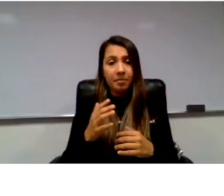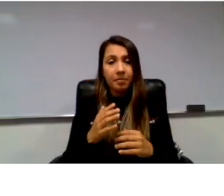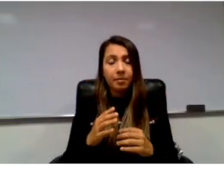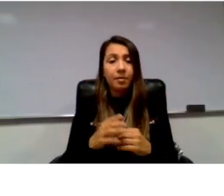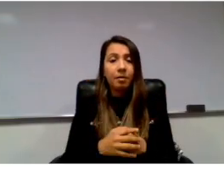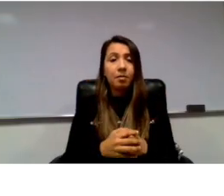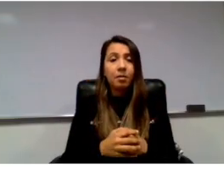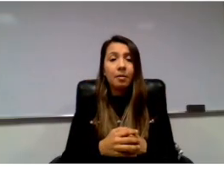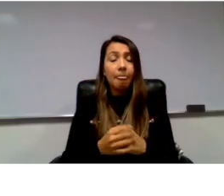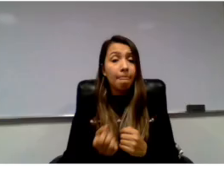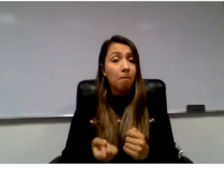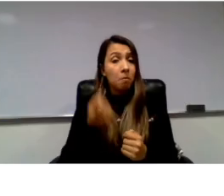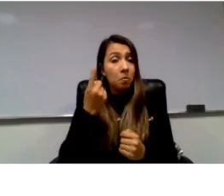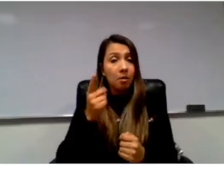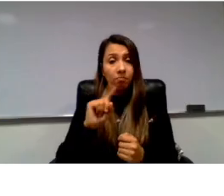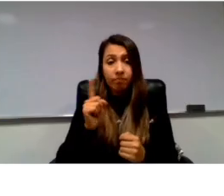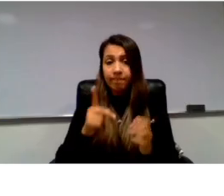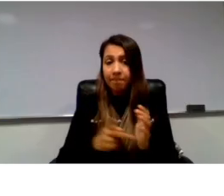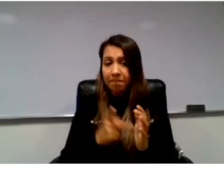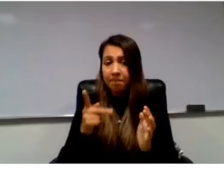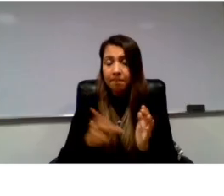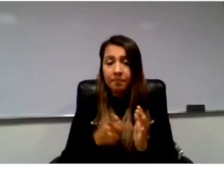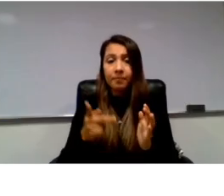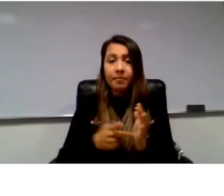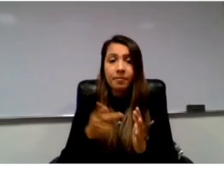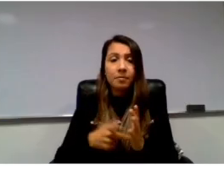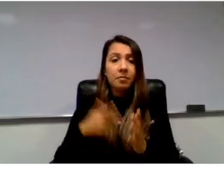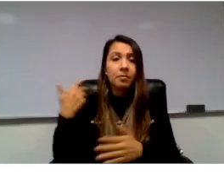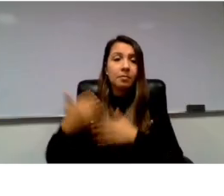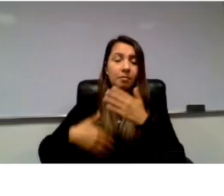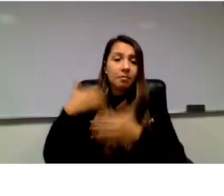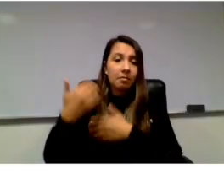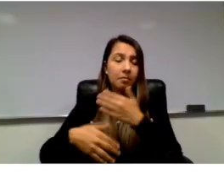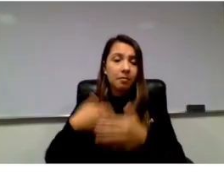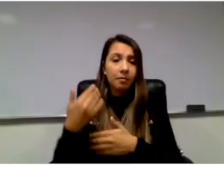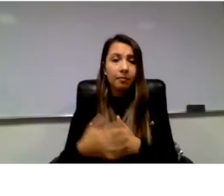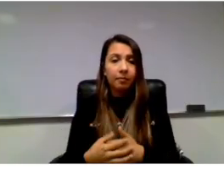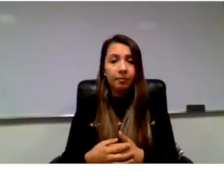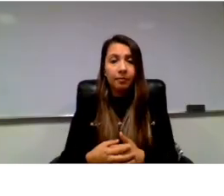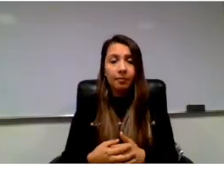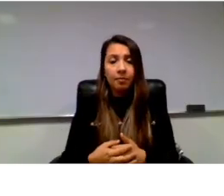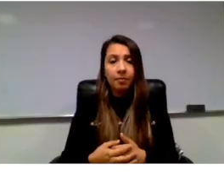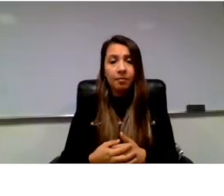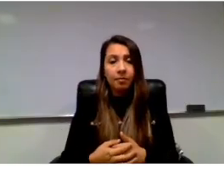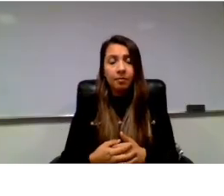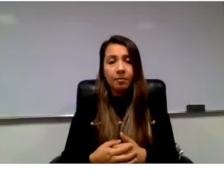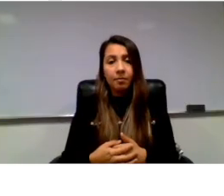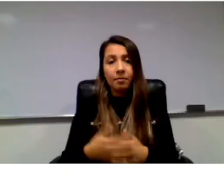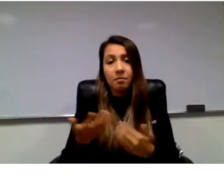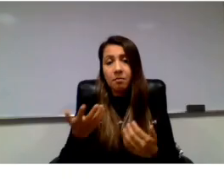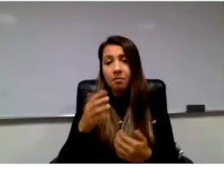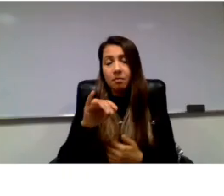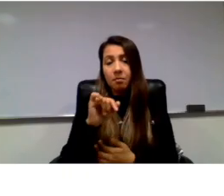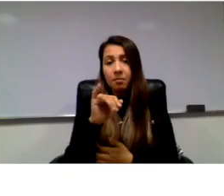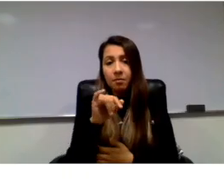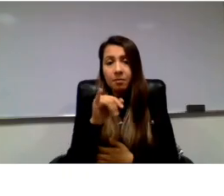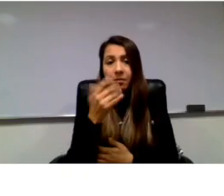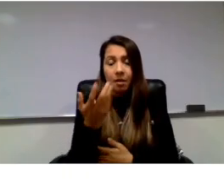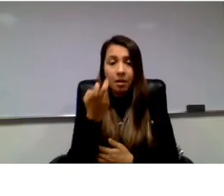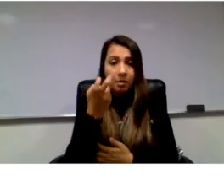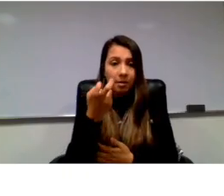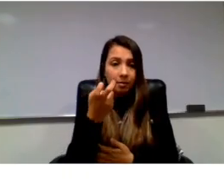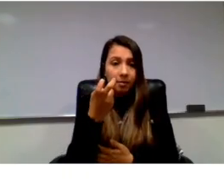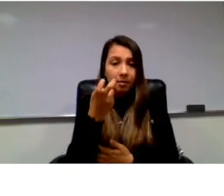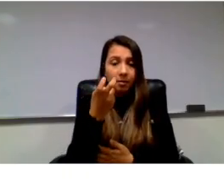y no ha ocurrido una, sino que ha ocurrido varias veces a lo largo de la evolución, ¿no? Entonces, sí, a esto